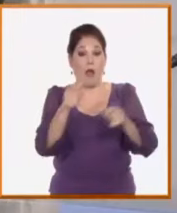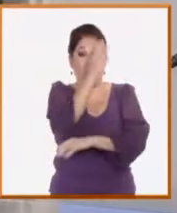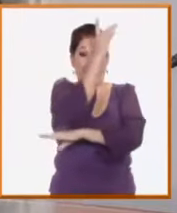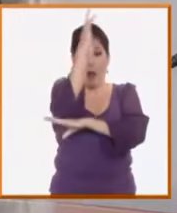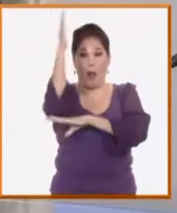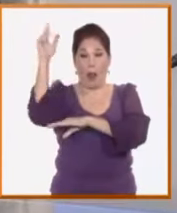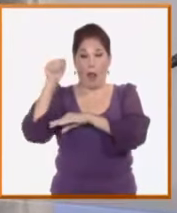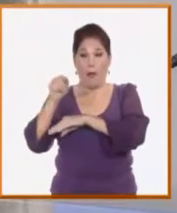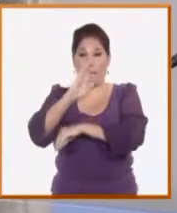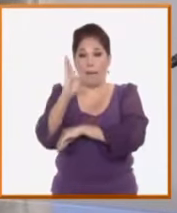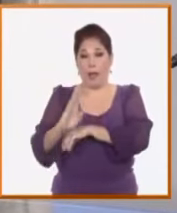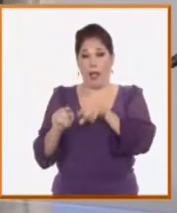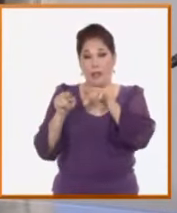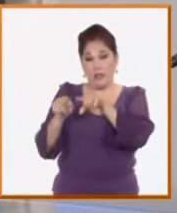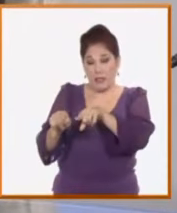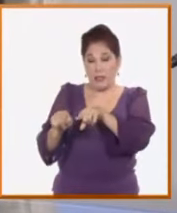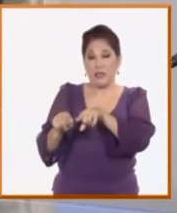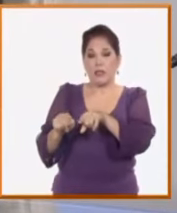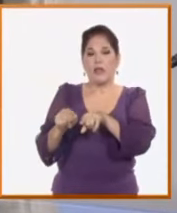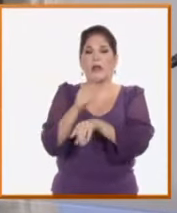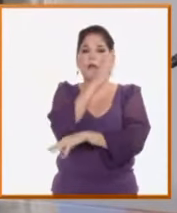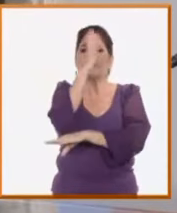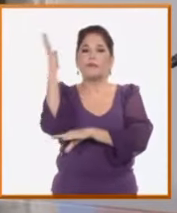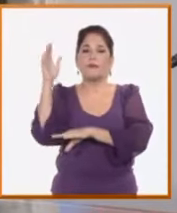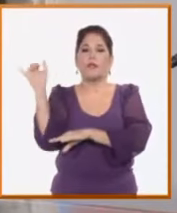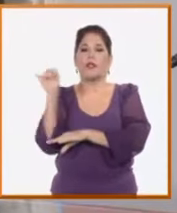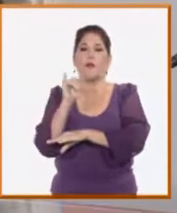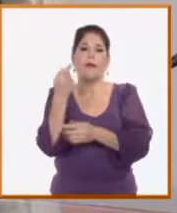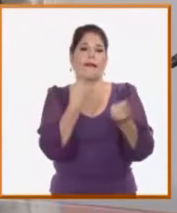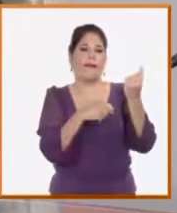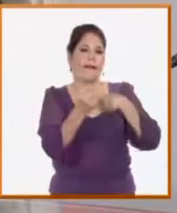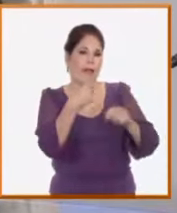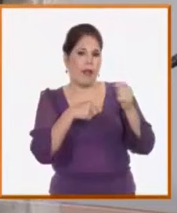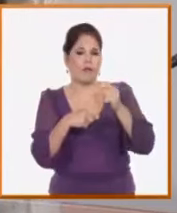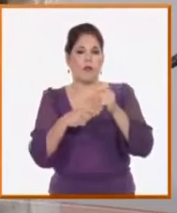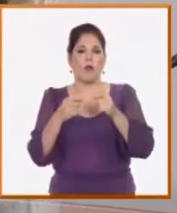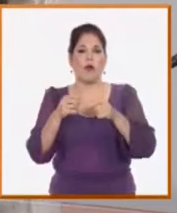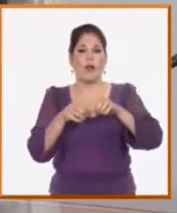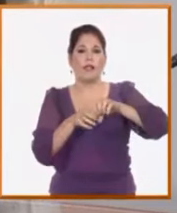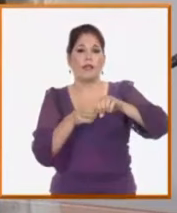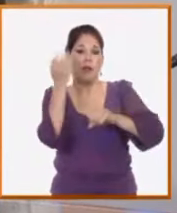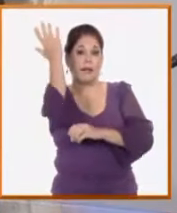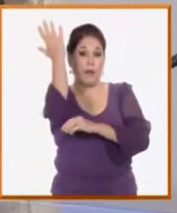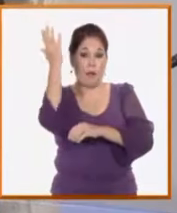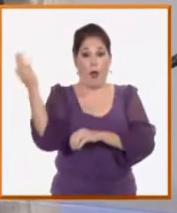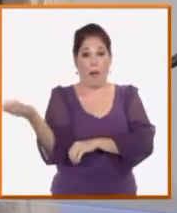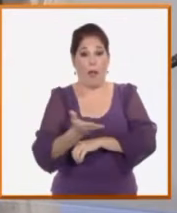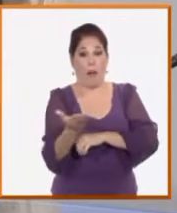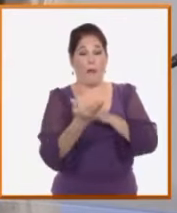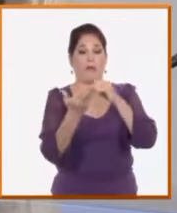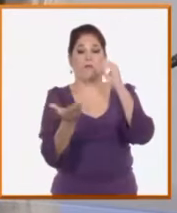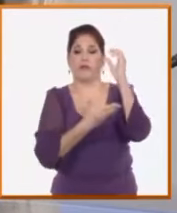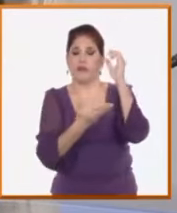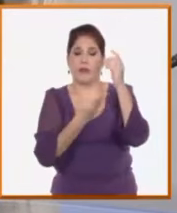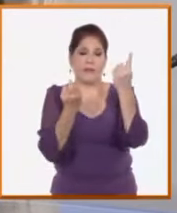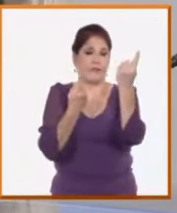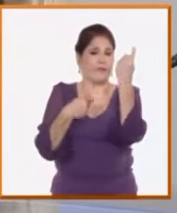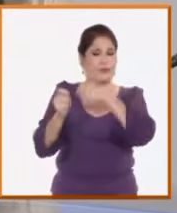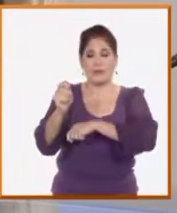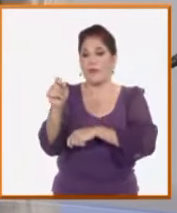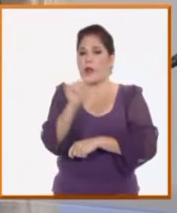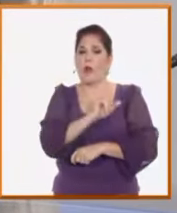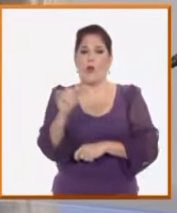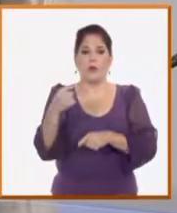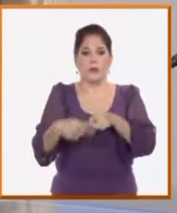un impacto medioambiental importante como el tráfico de especie la tal indiscriminada de árboles el la extracción ilegal de